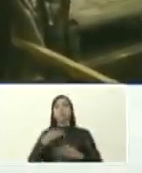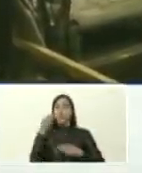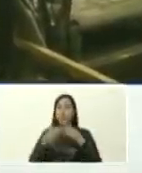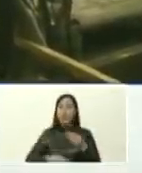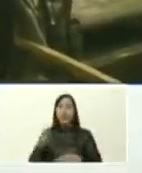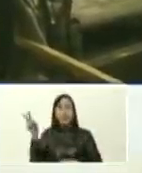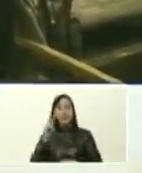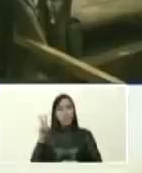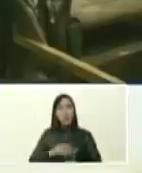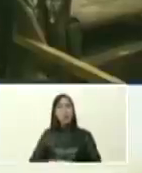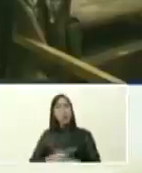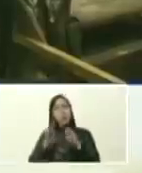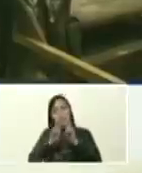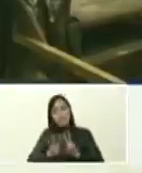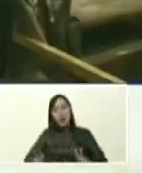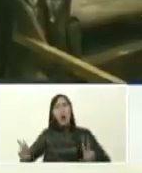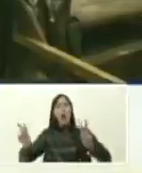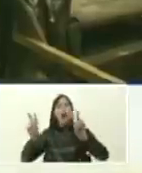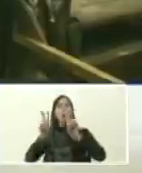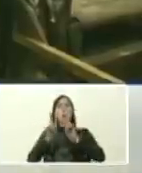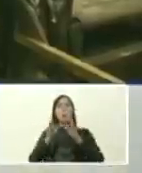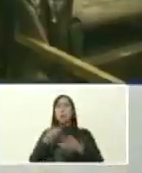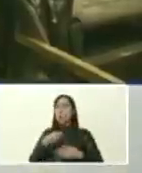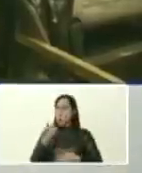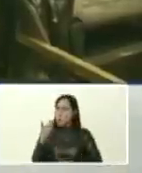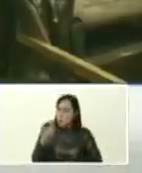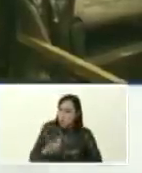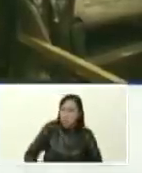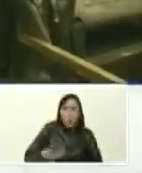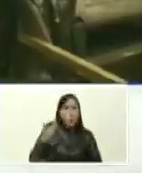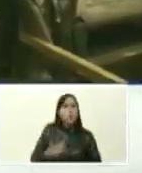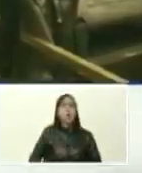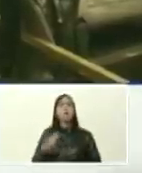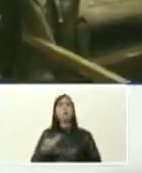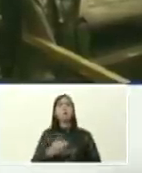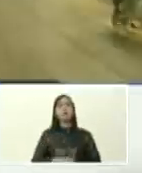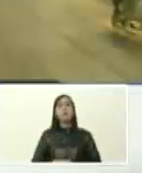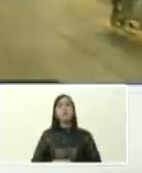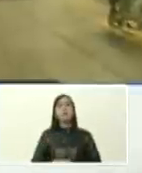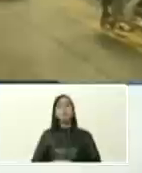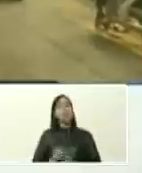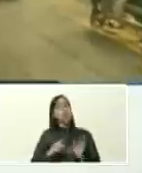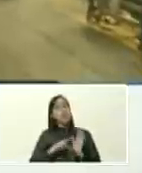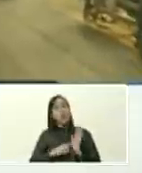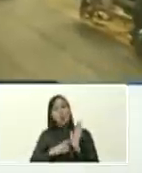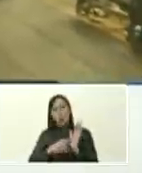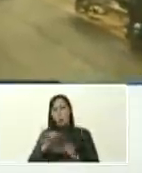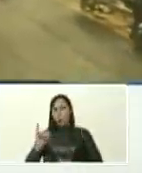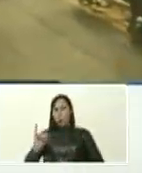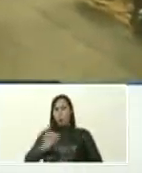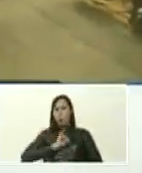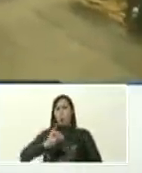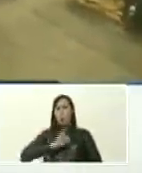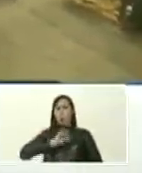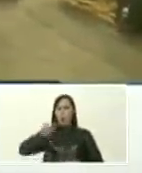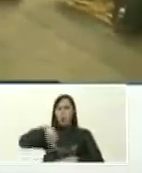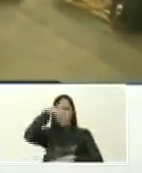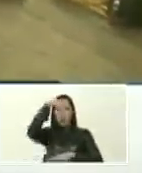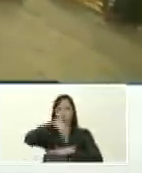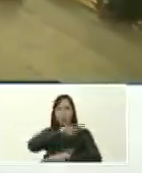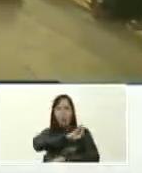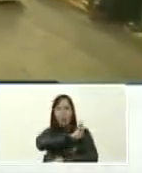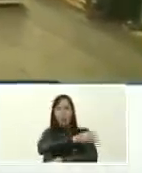con valores. Eso es vital, los valores que nos identifican a todos, con una identidad nacional